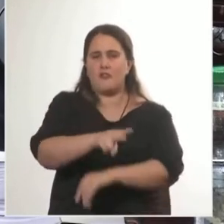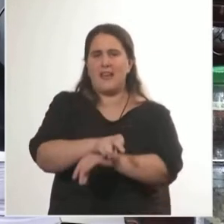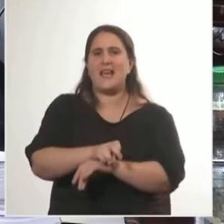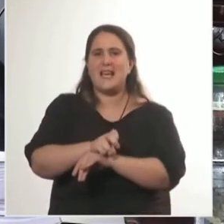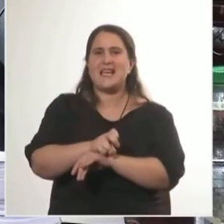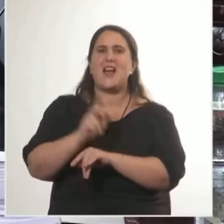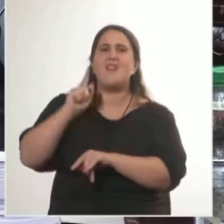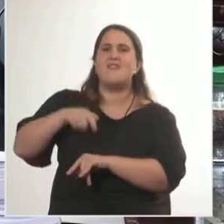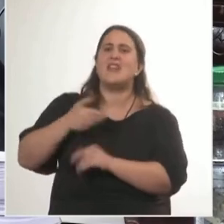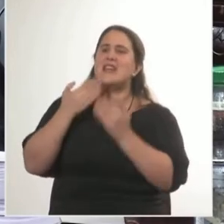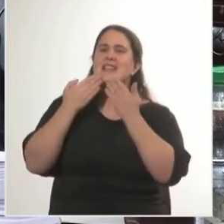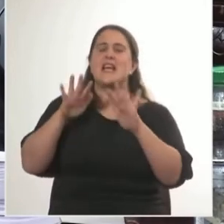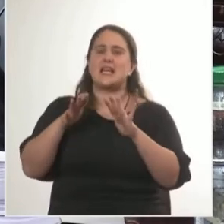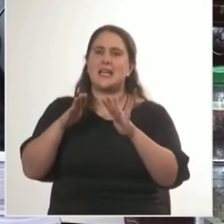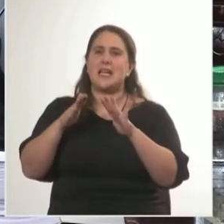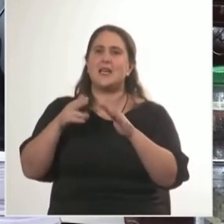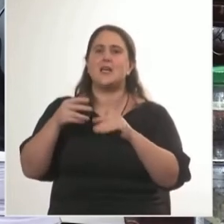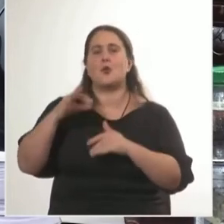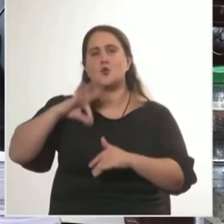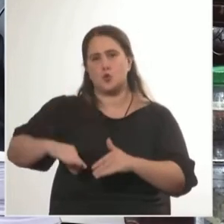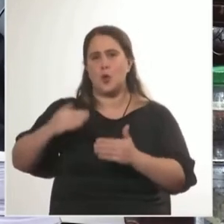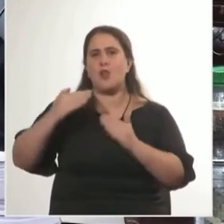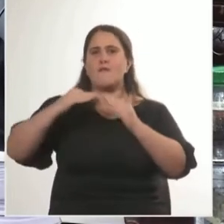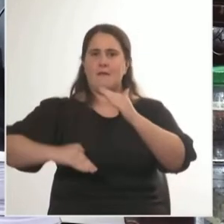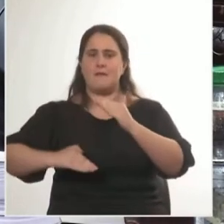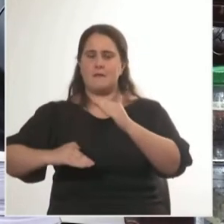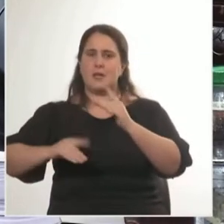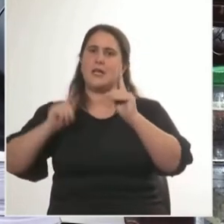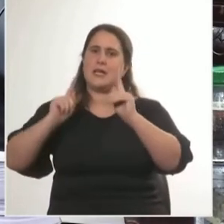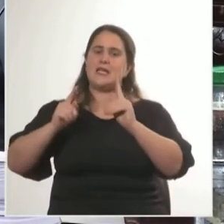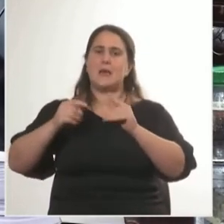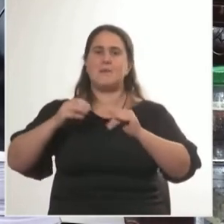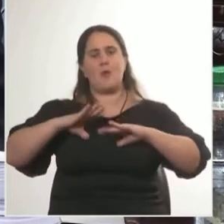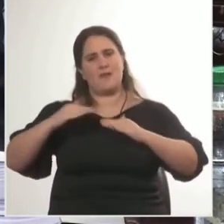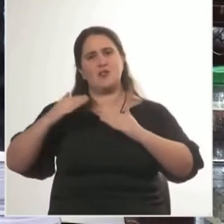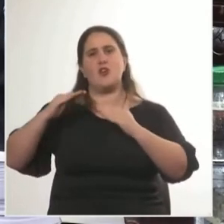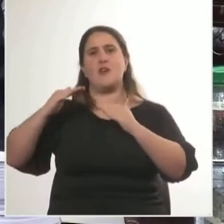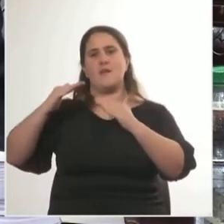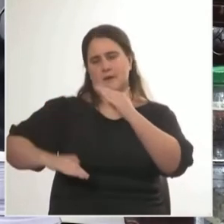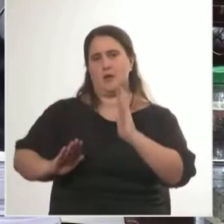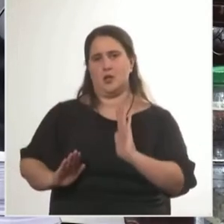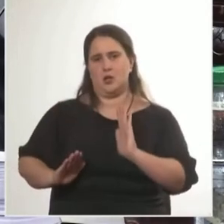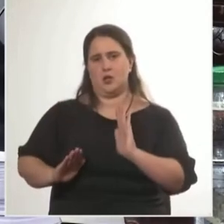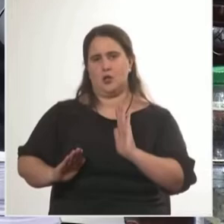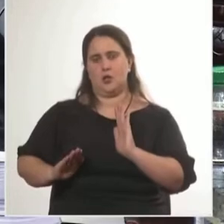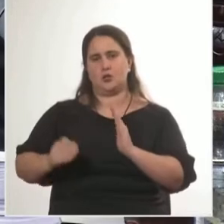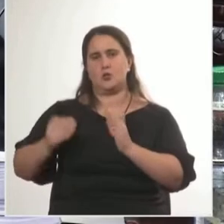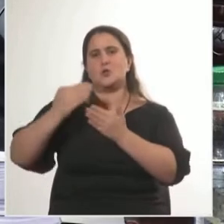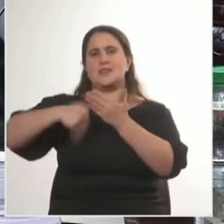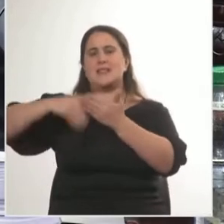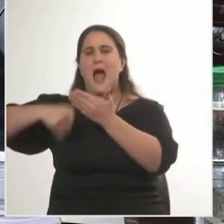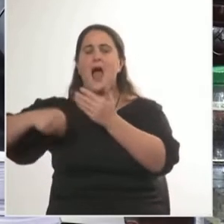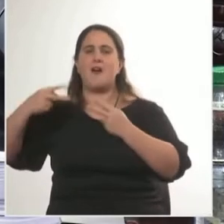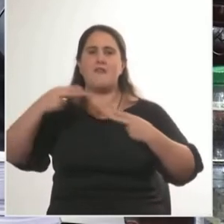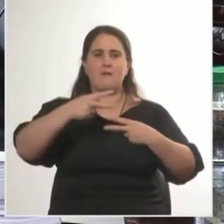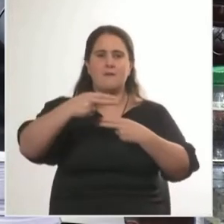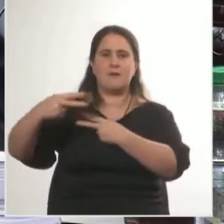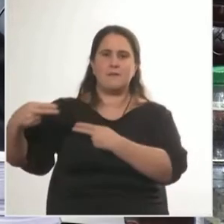se explica por rebaja de salarios y rebaja de pasividades. Fue un recorte fiscal al